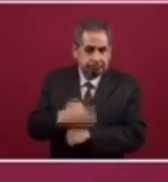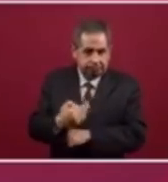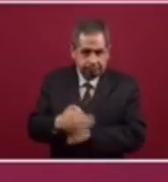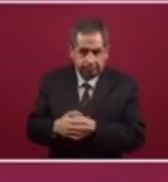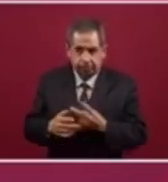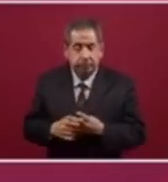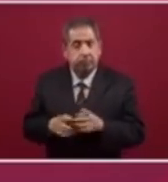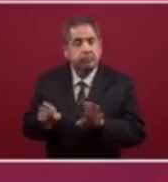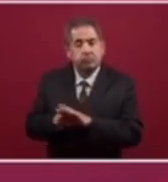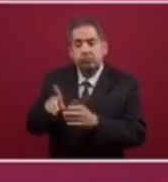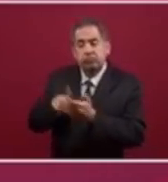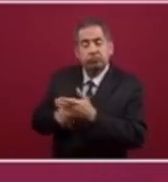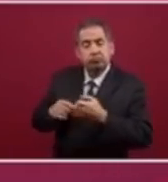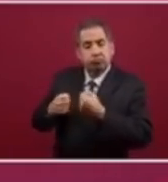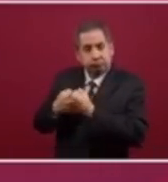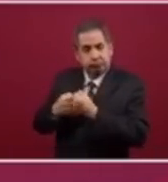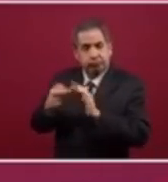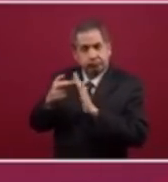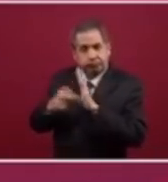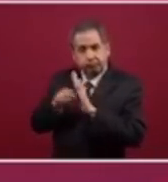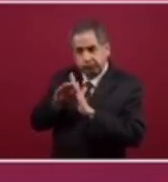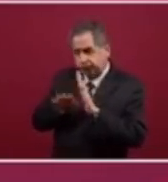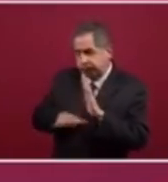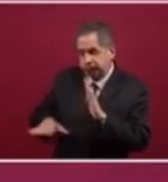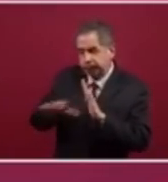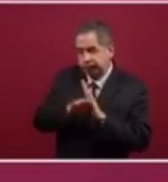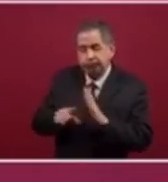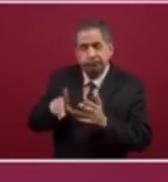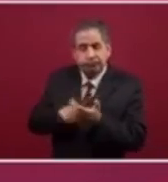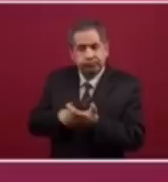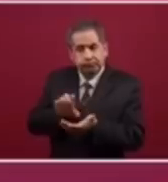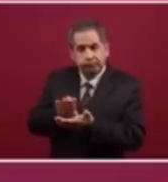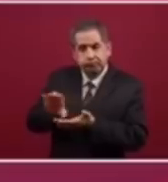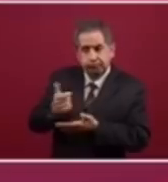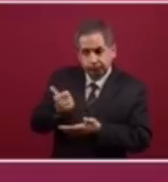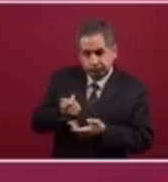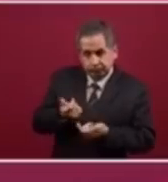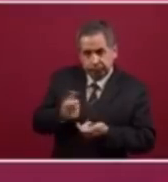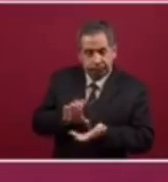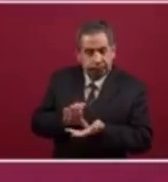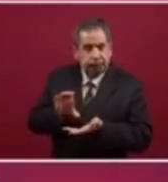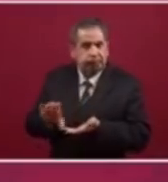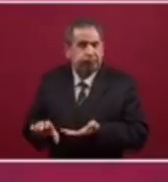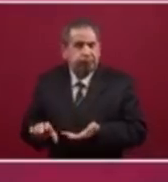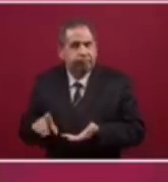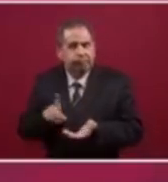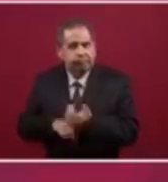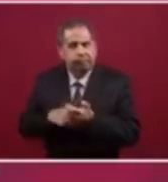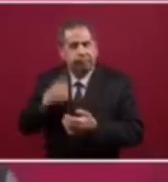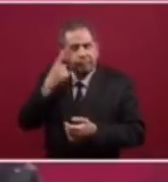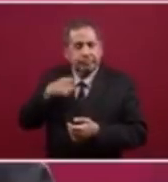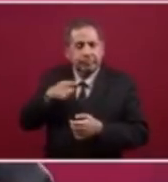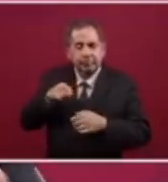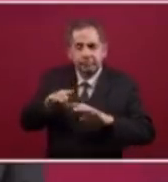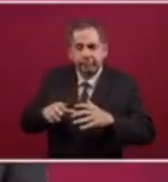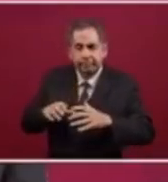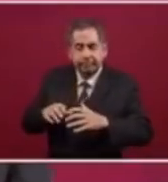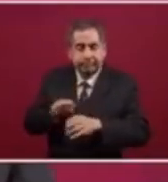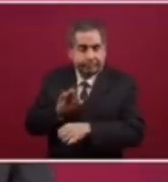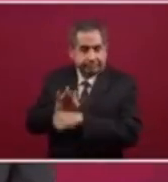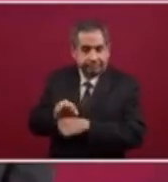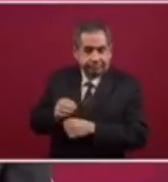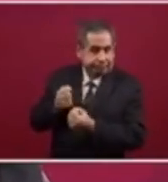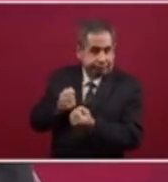la Comar, que es una comisión muy pequeña, que tiene muy poco presupuesto. Ya el presidente ordenó, perdón, que la